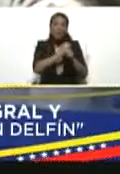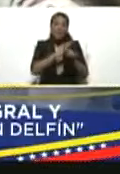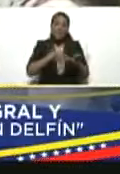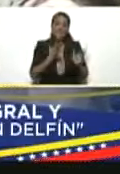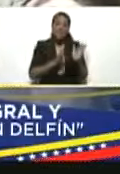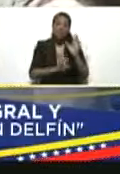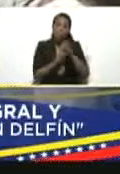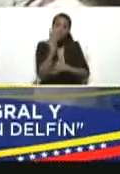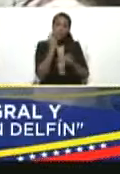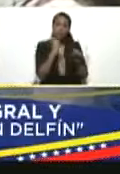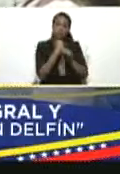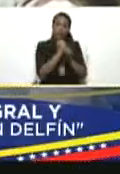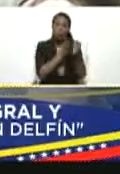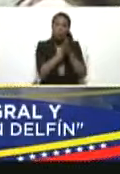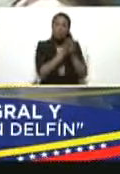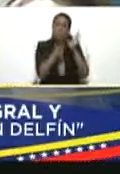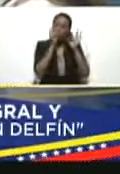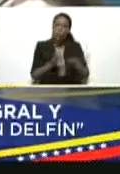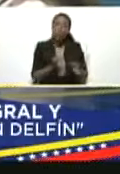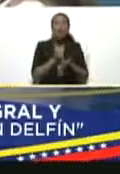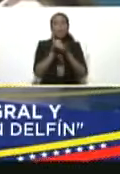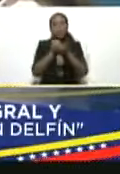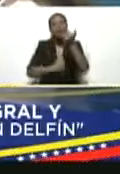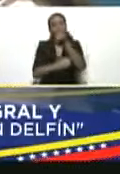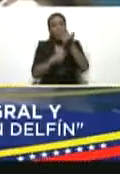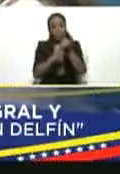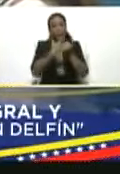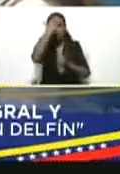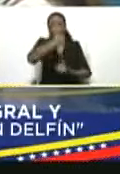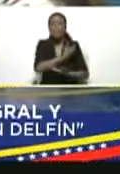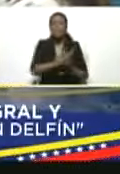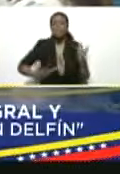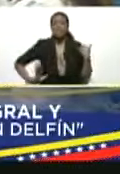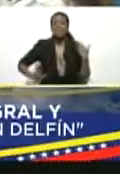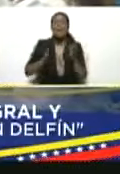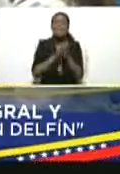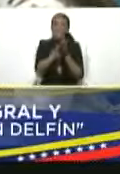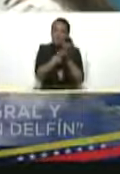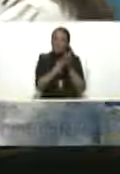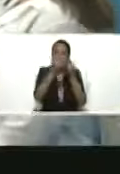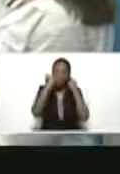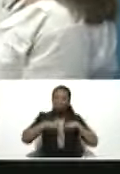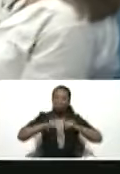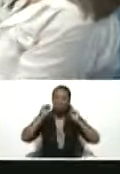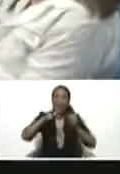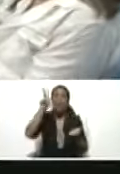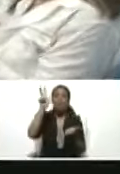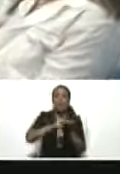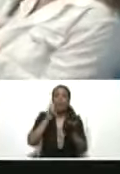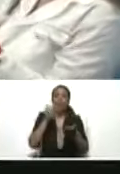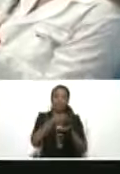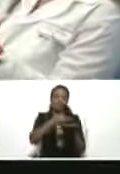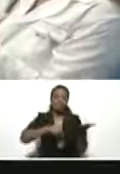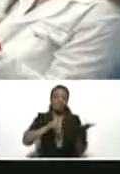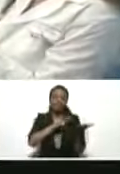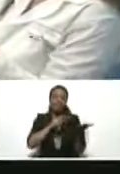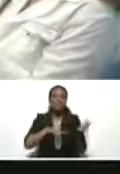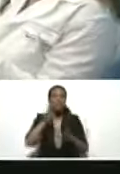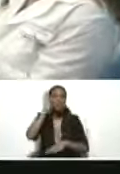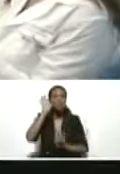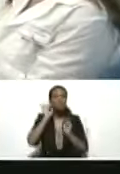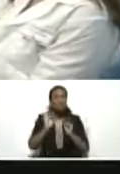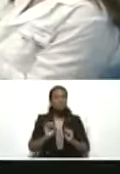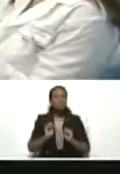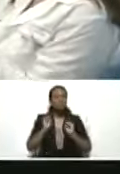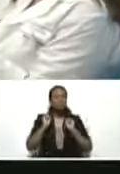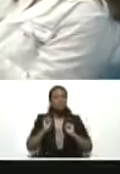quiero emprender ten la seguridad que te voy a apoyar porque yo soy el presidente del emprendimiento del